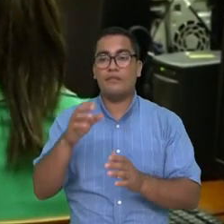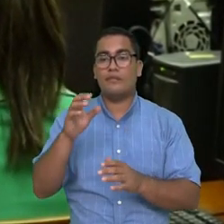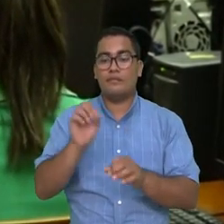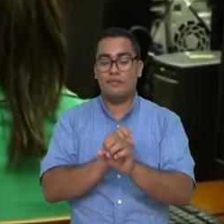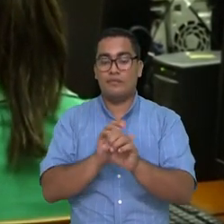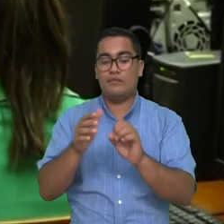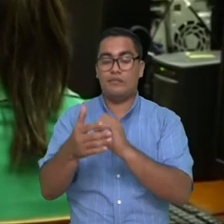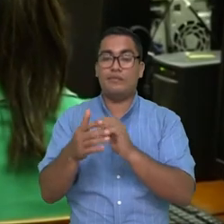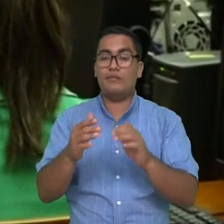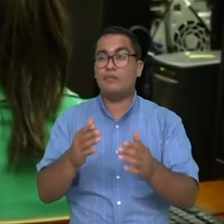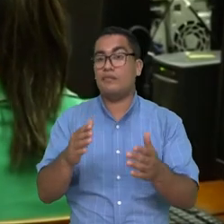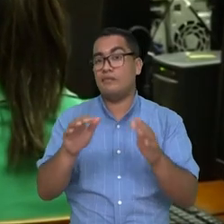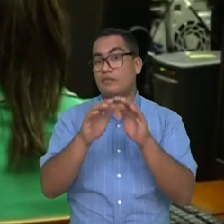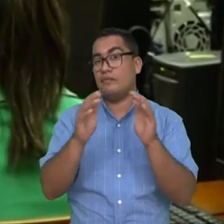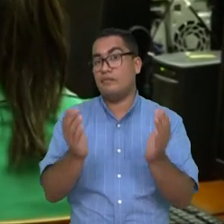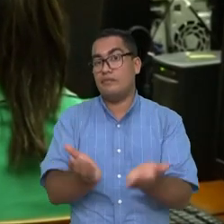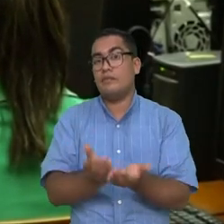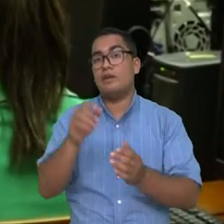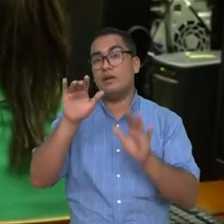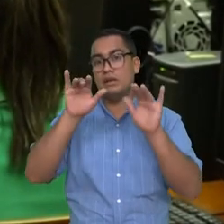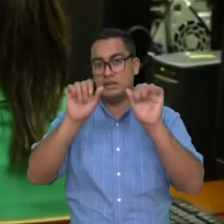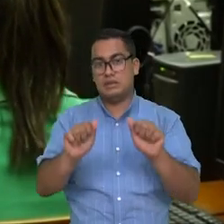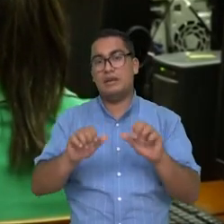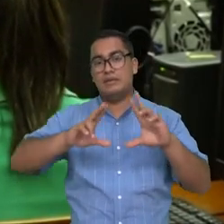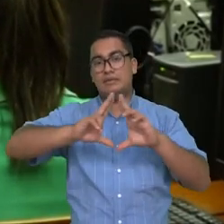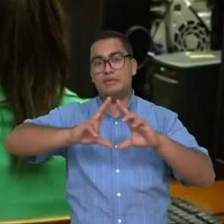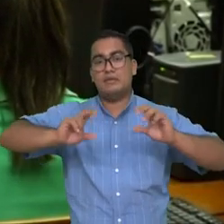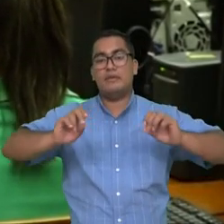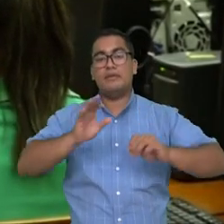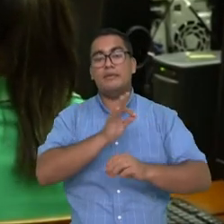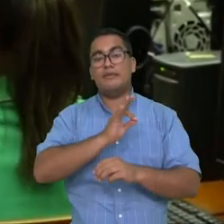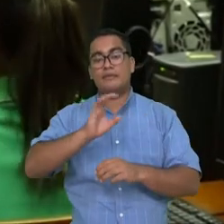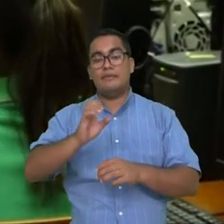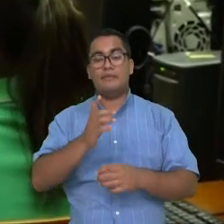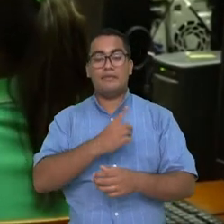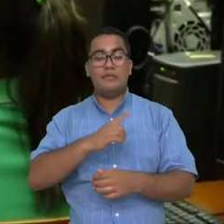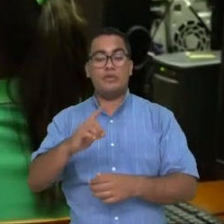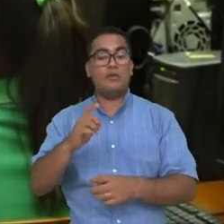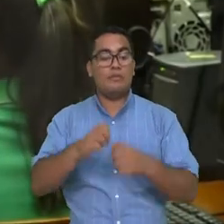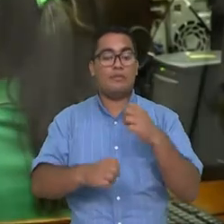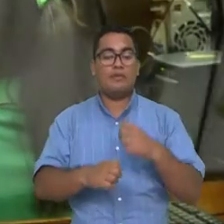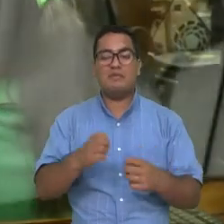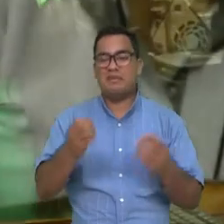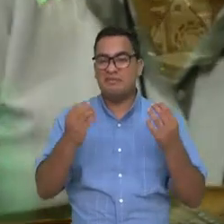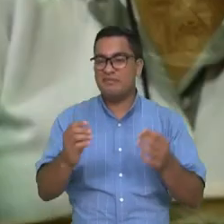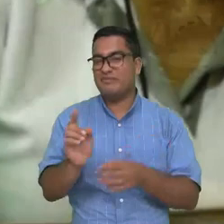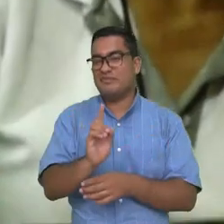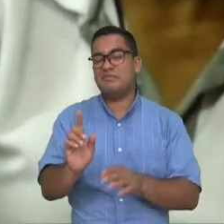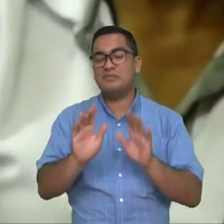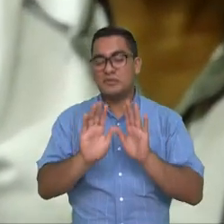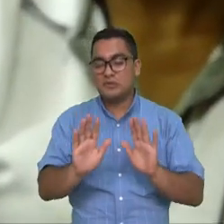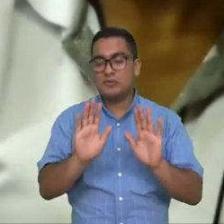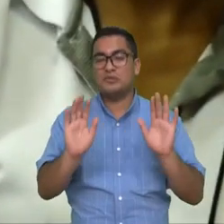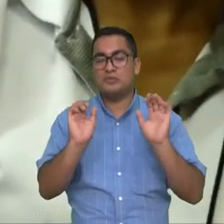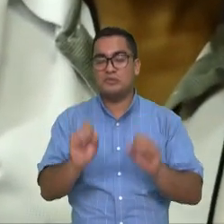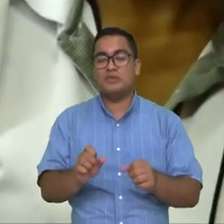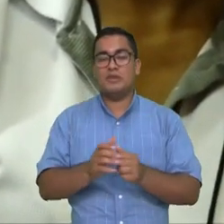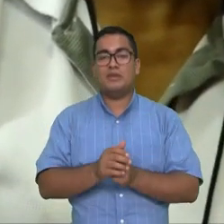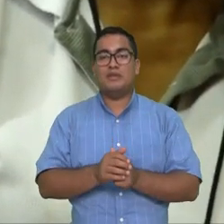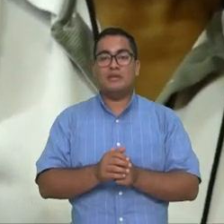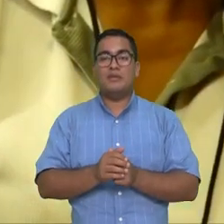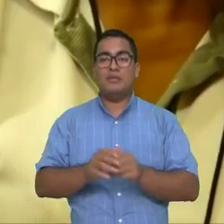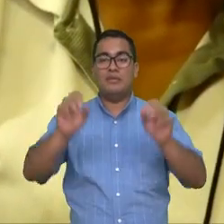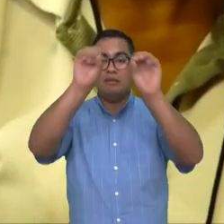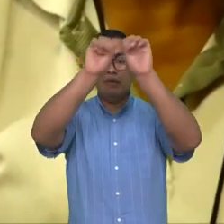mundial, que ya la tenemos en Nicaragua, pero seguro, con fe en Dios, que no nos va a afectar más y que vamos a poderla erradicar. Luego del taller,